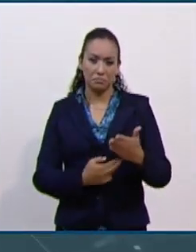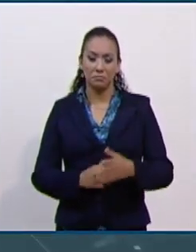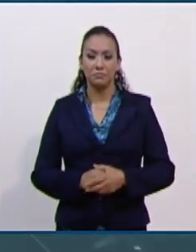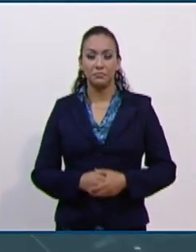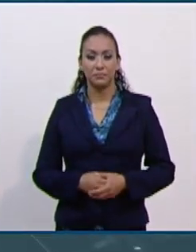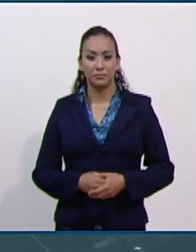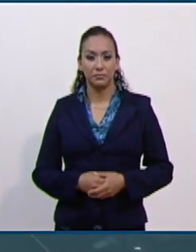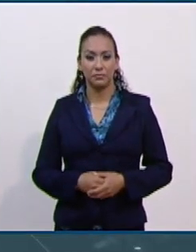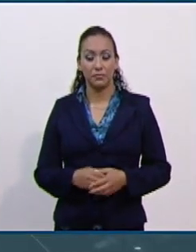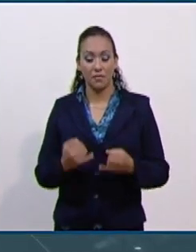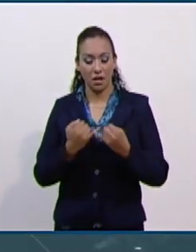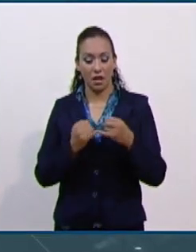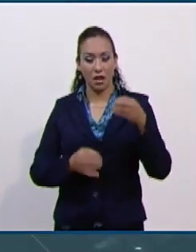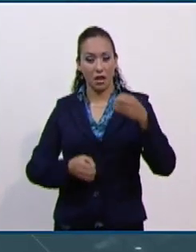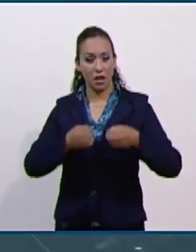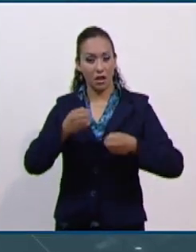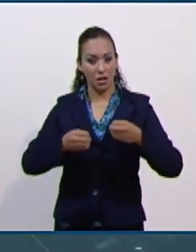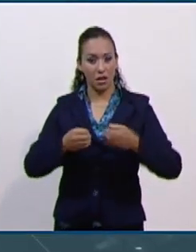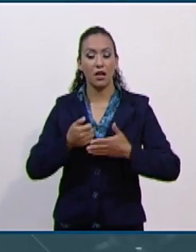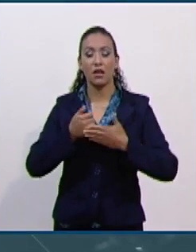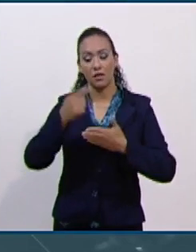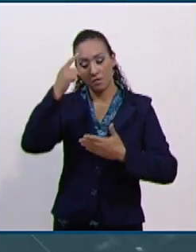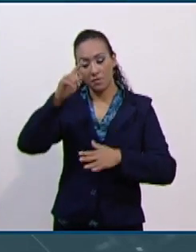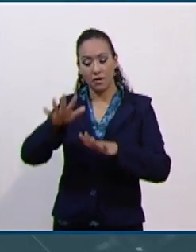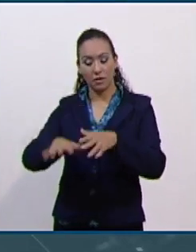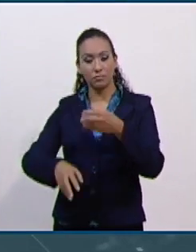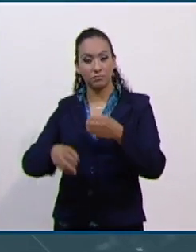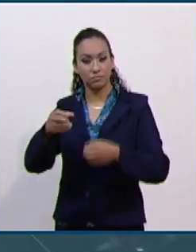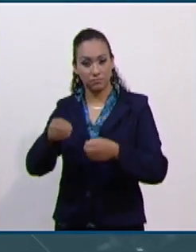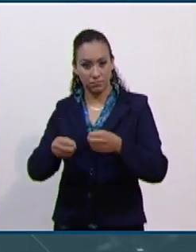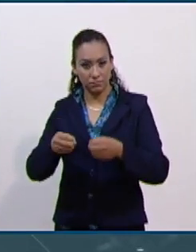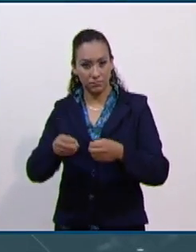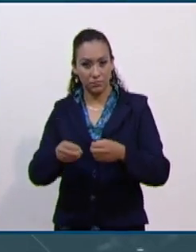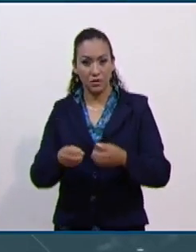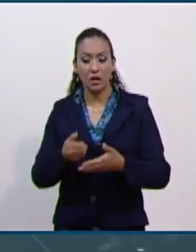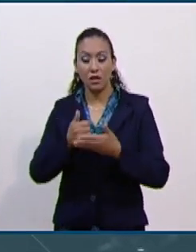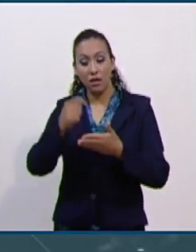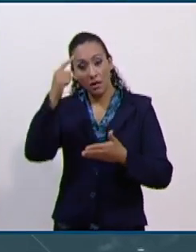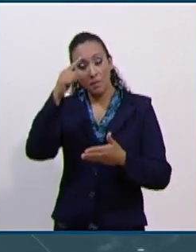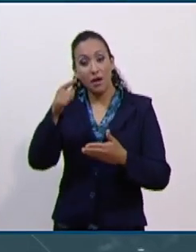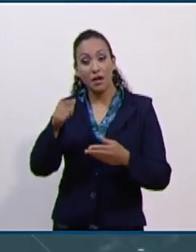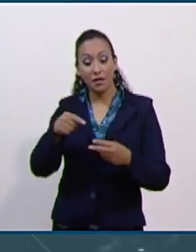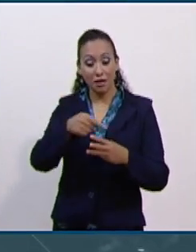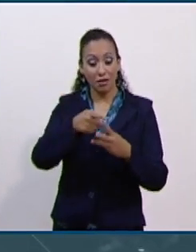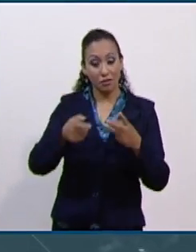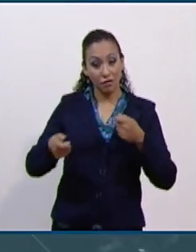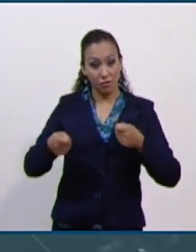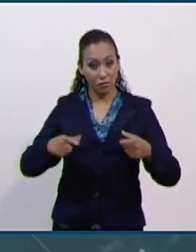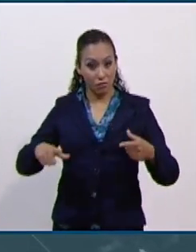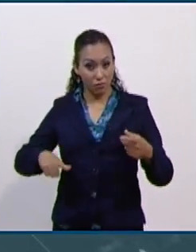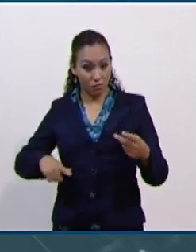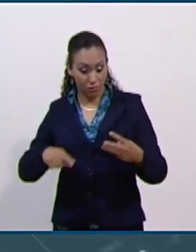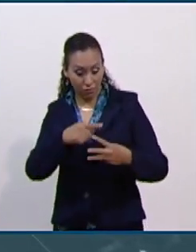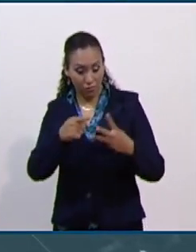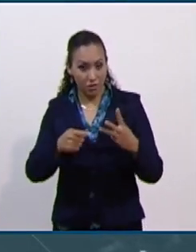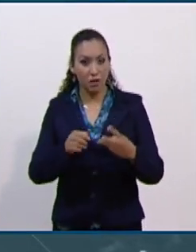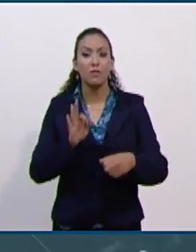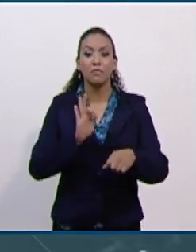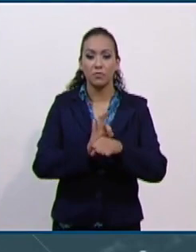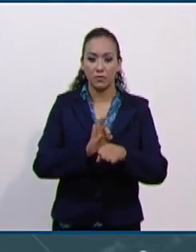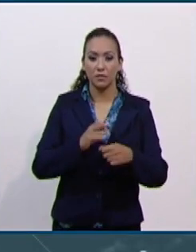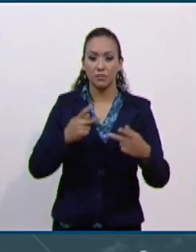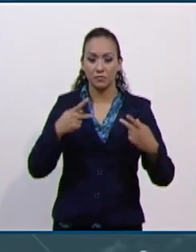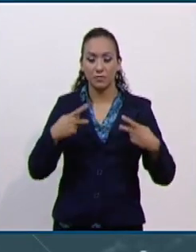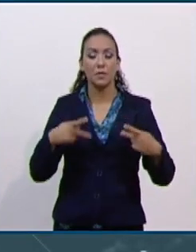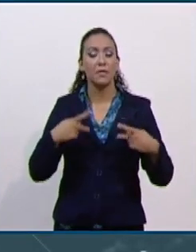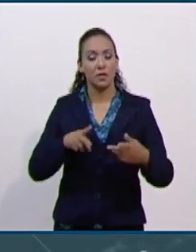La independencia judicial permite a la Corte garantizar el equilibrio entre poderes y proteger los derechos humanos, afirmó